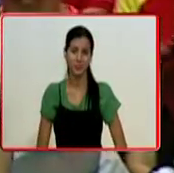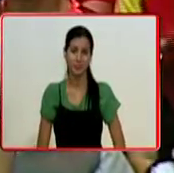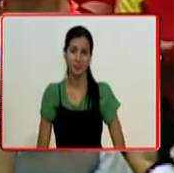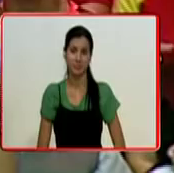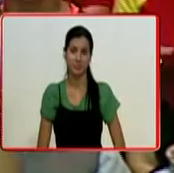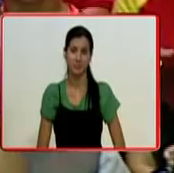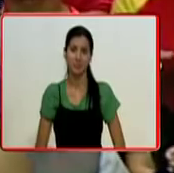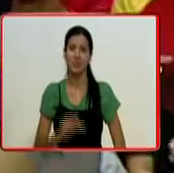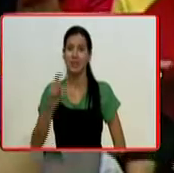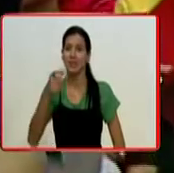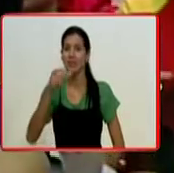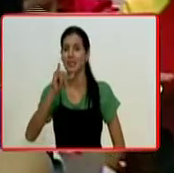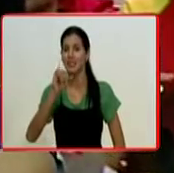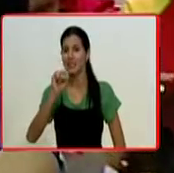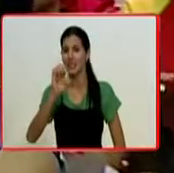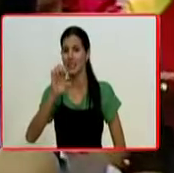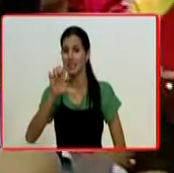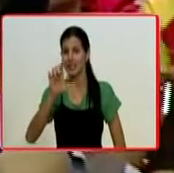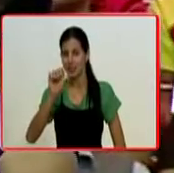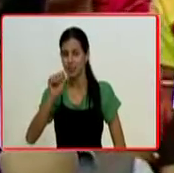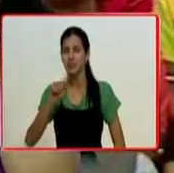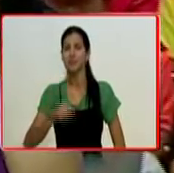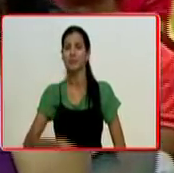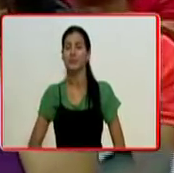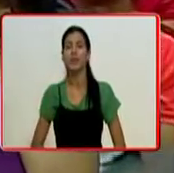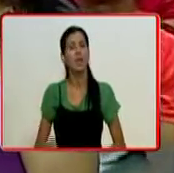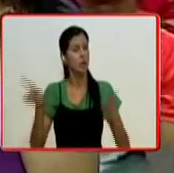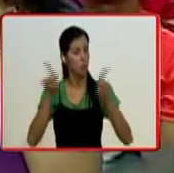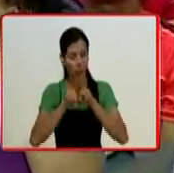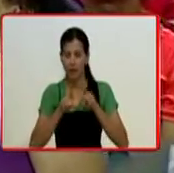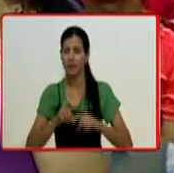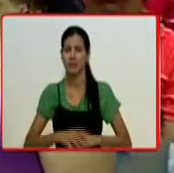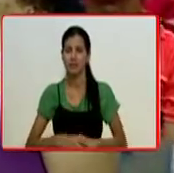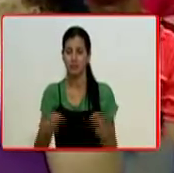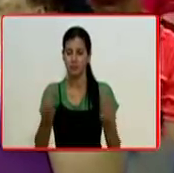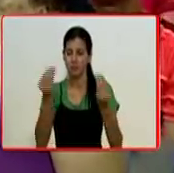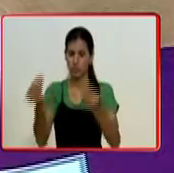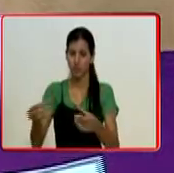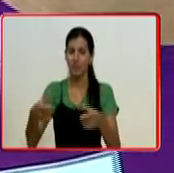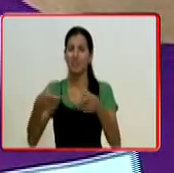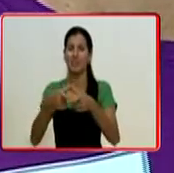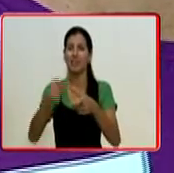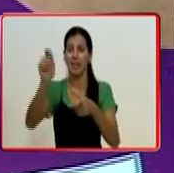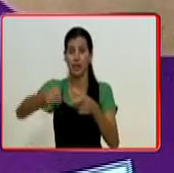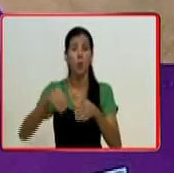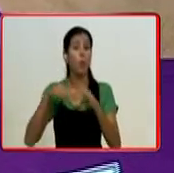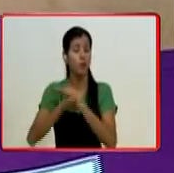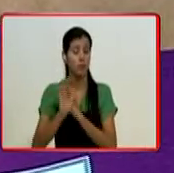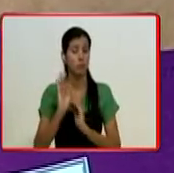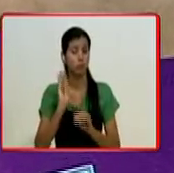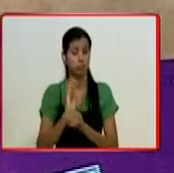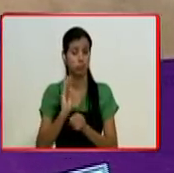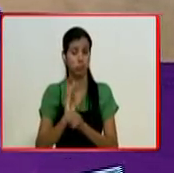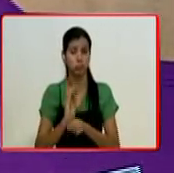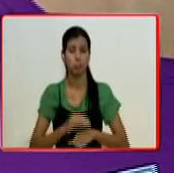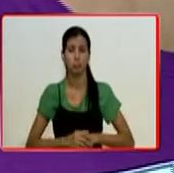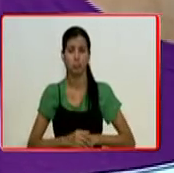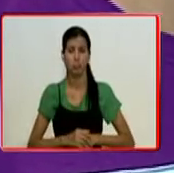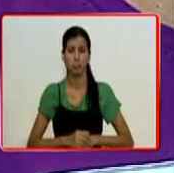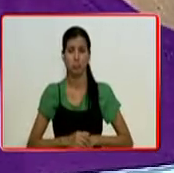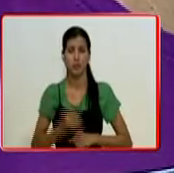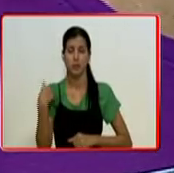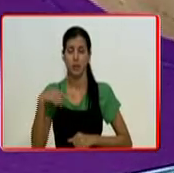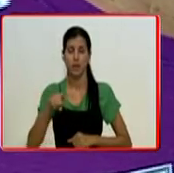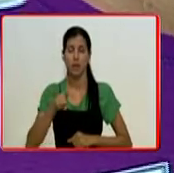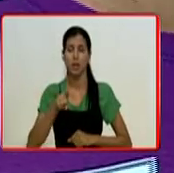Gisela Carmona. Bueno, igualmente, Gisela, aquí tienes tu tarjeta, guárdala bien. Y aquí tienes